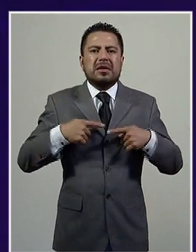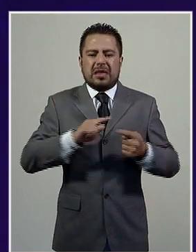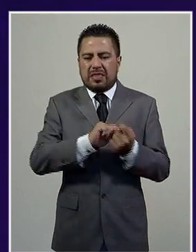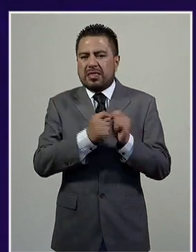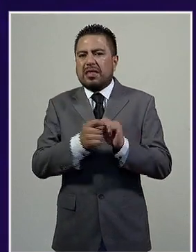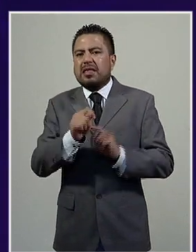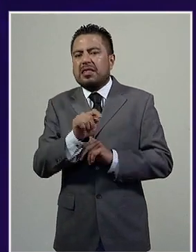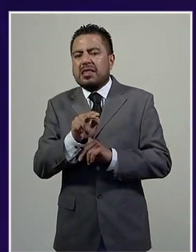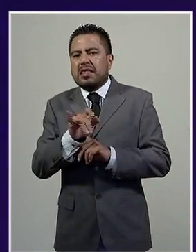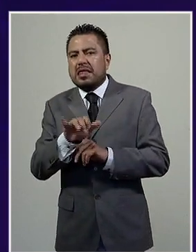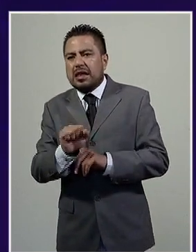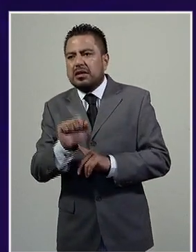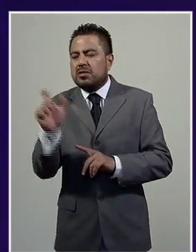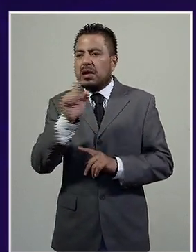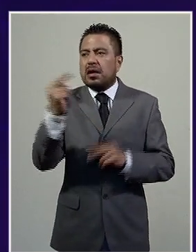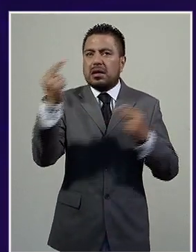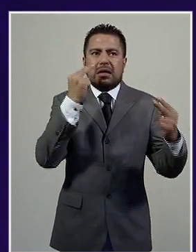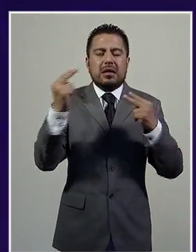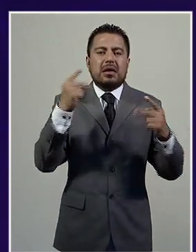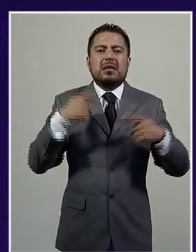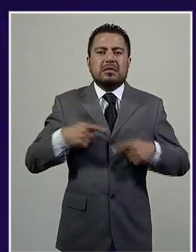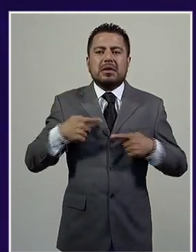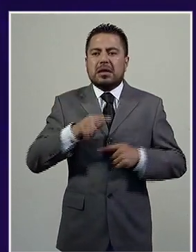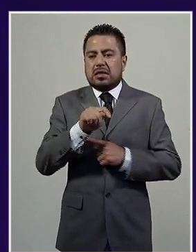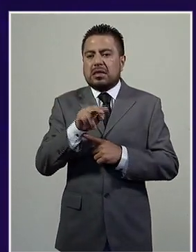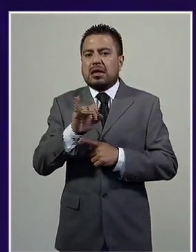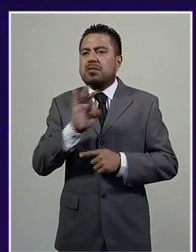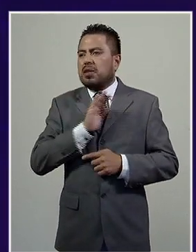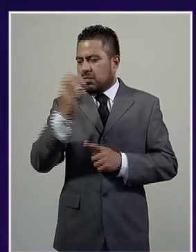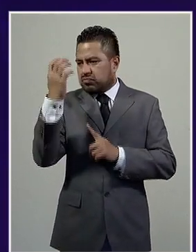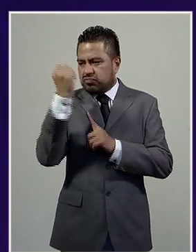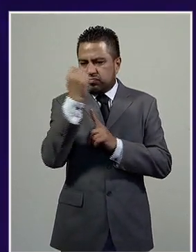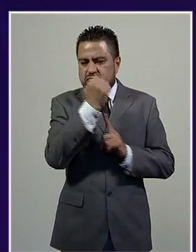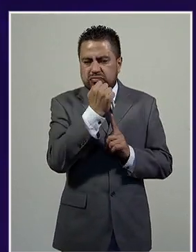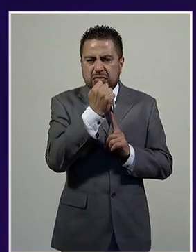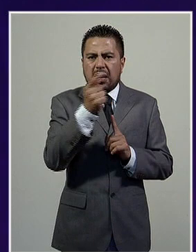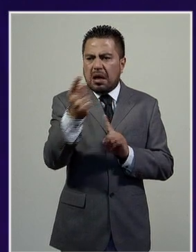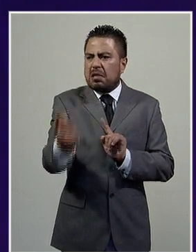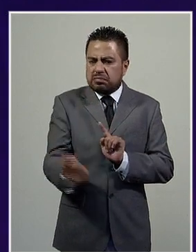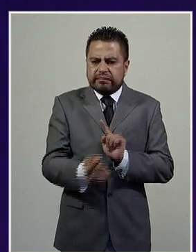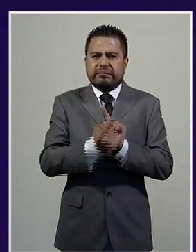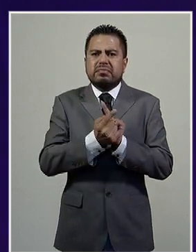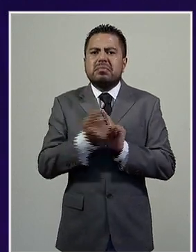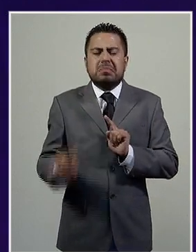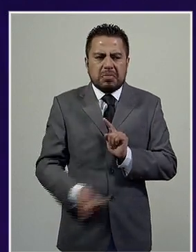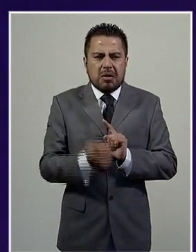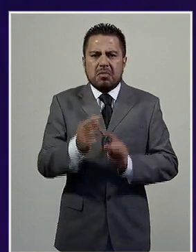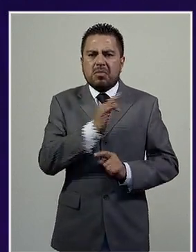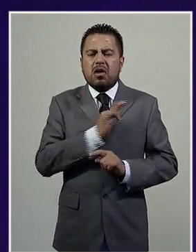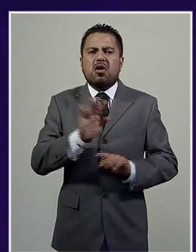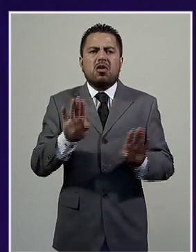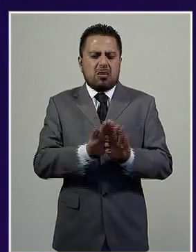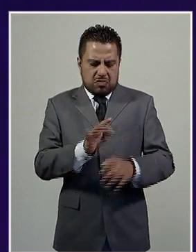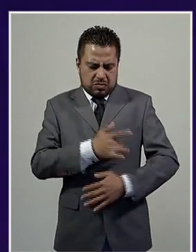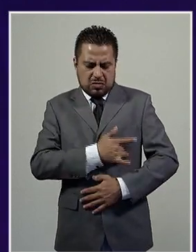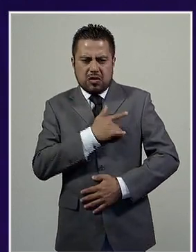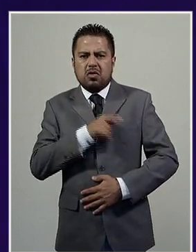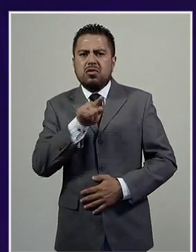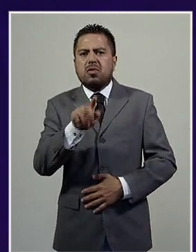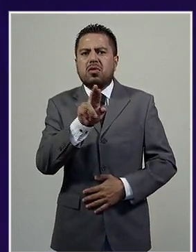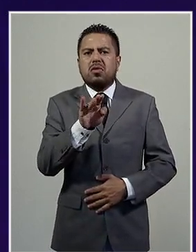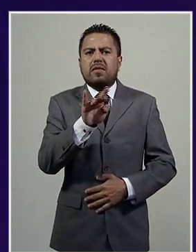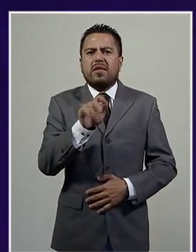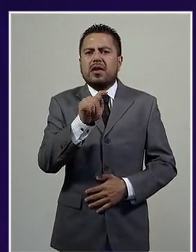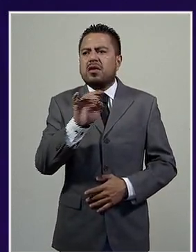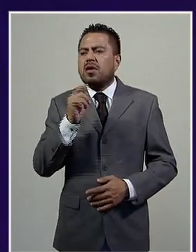decía eso, nos decía cuando nos vean a las personas trans y nos identifiquen como trans, acérquense, pregúntenos. ¿Cómo te sentirías tú, Roberto, que alguien se